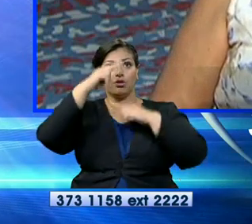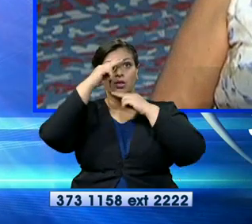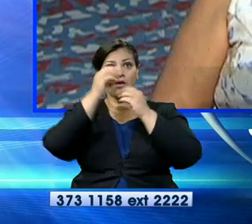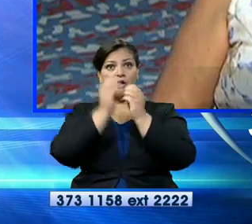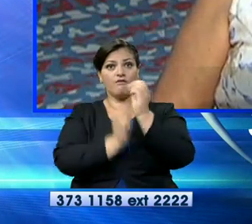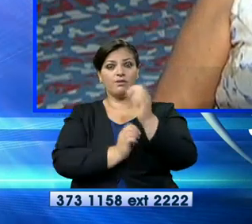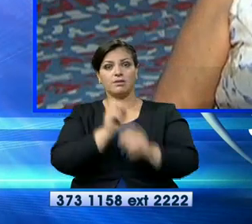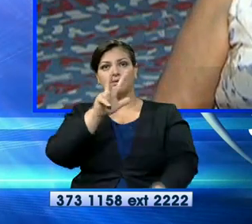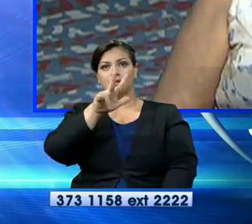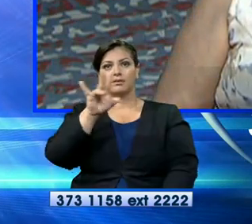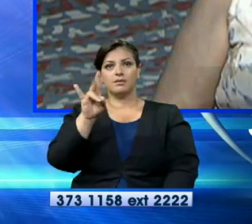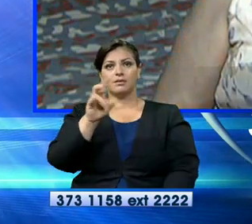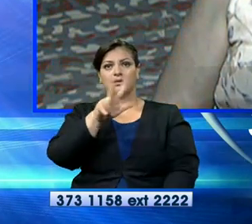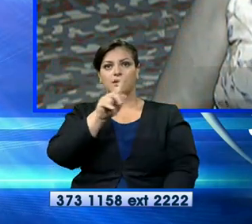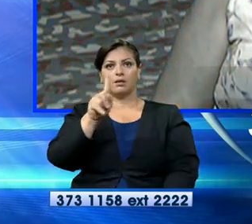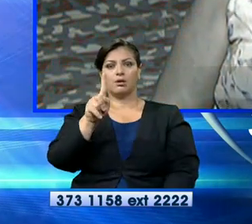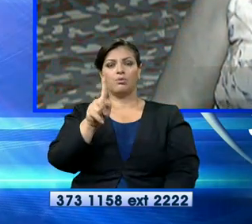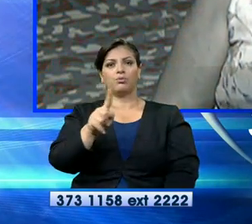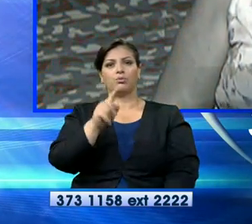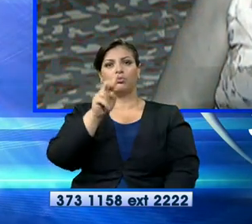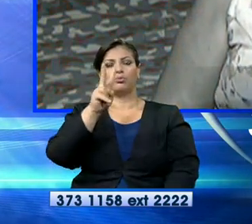42-21-42-29 o al celular con WhatsApp